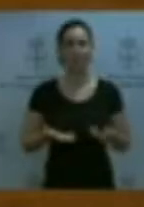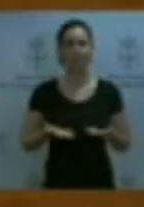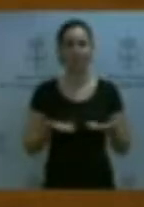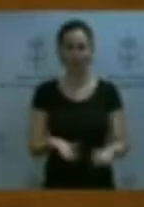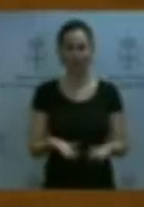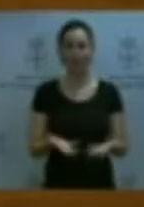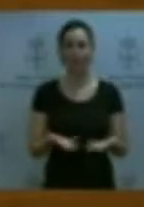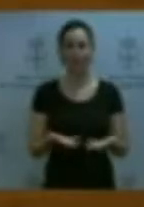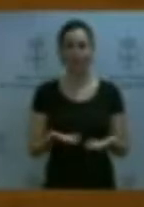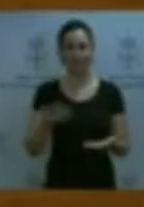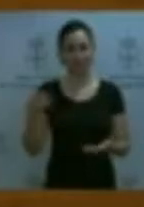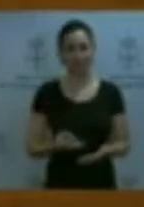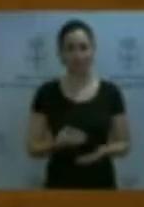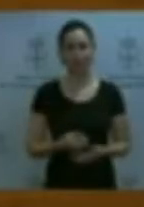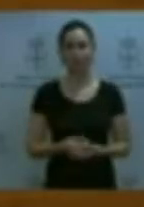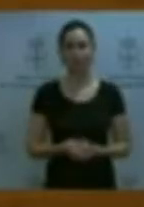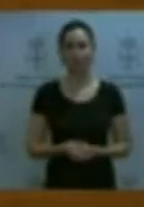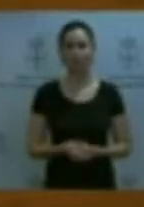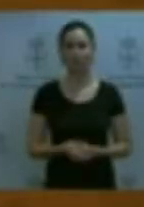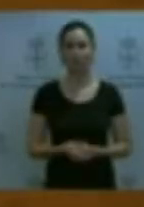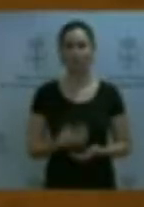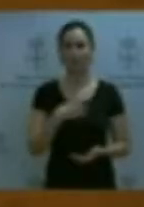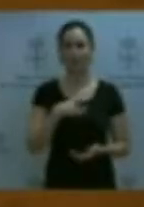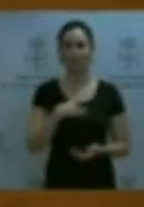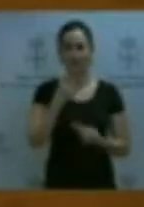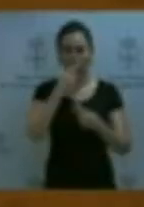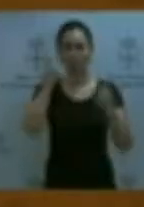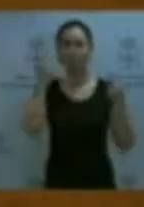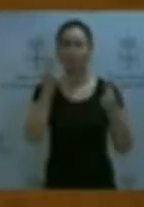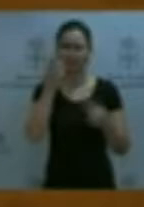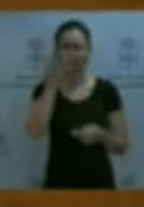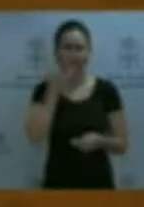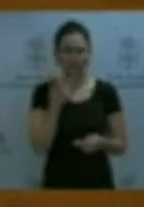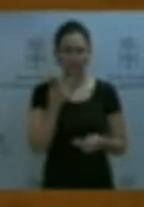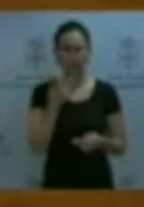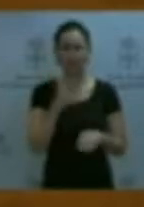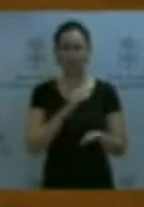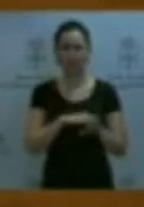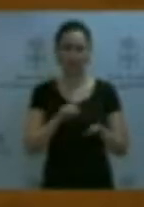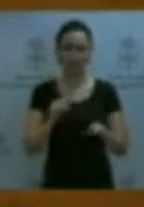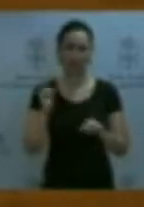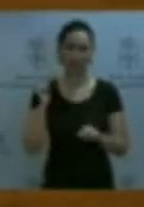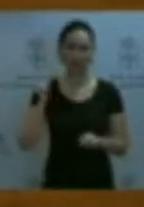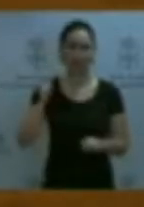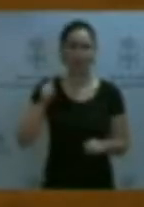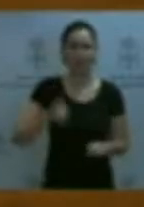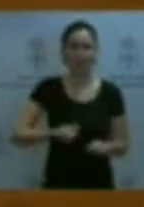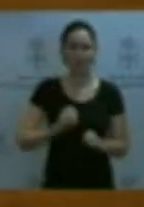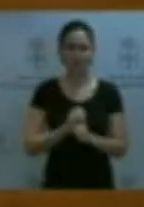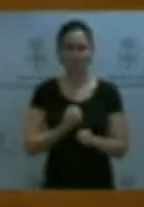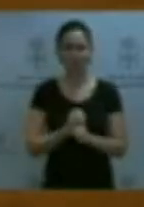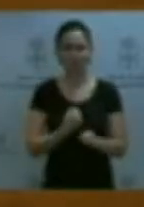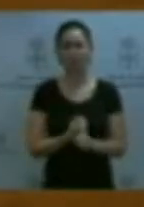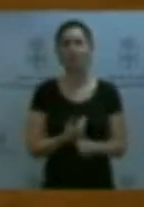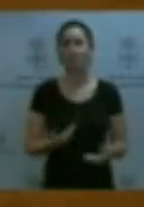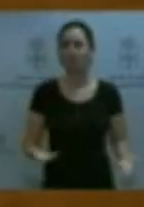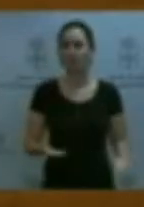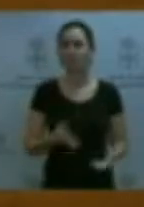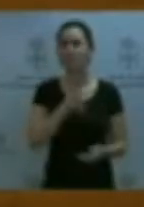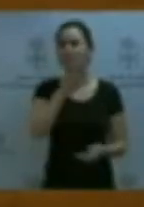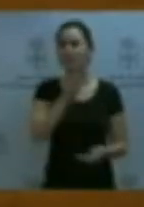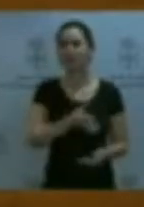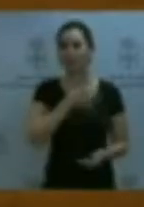público acompaña a lo largo de toda su vida laboral. Por esa razón, señorías, establecemos igualmente en la